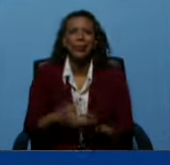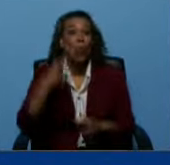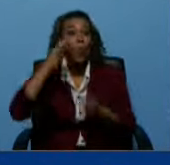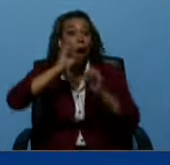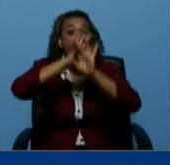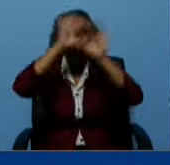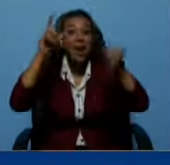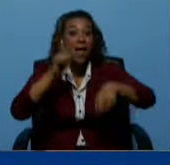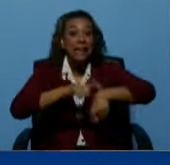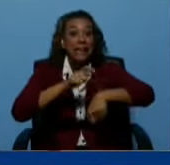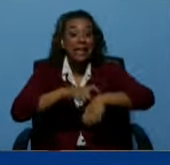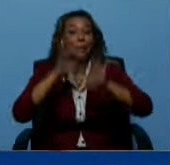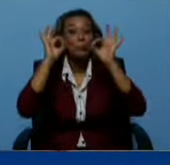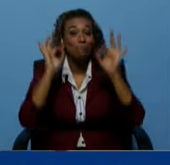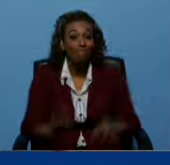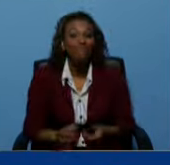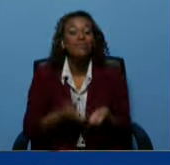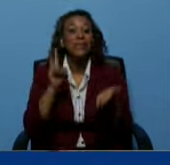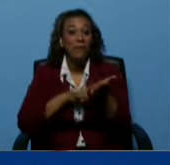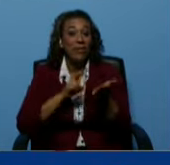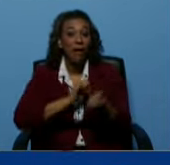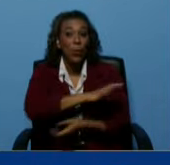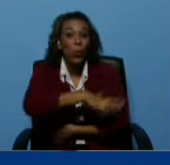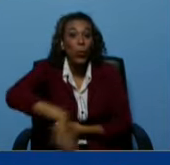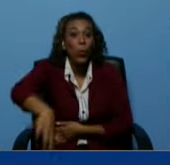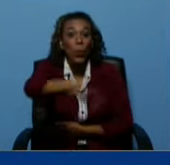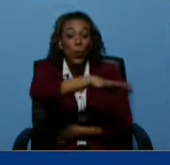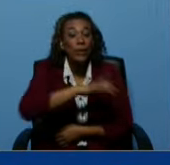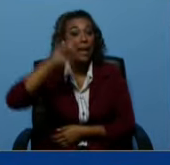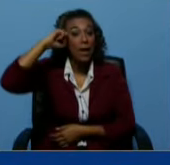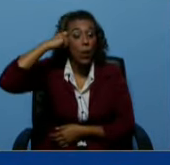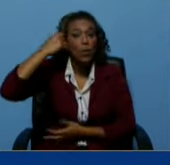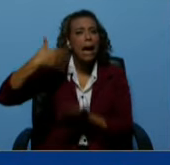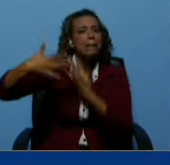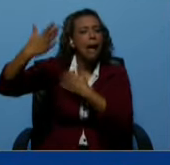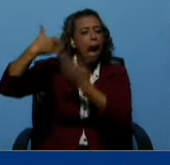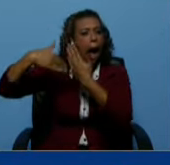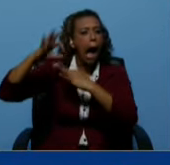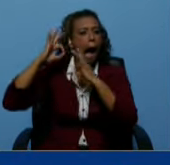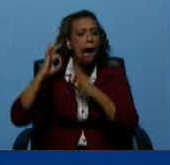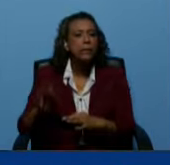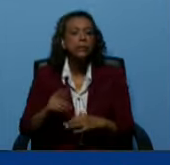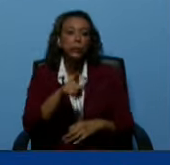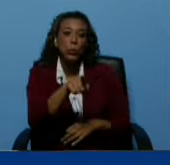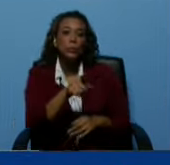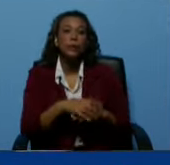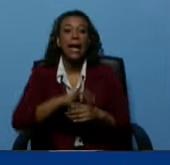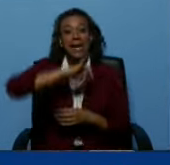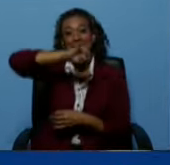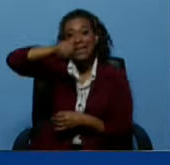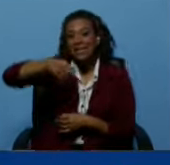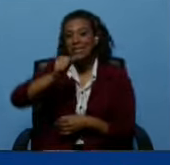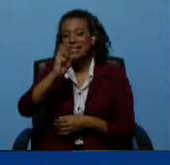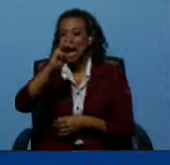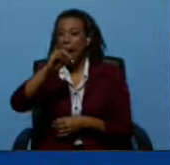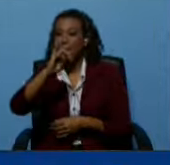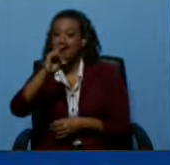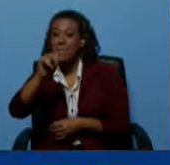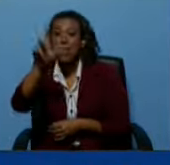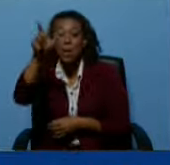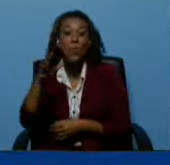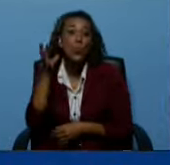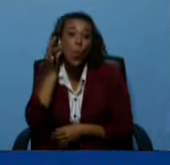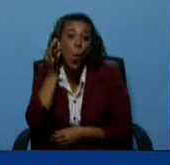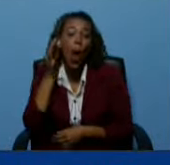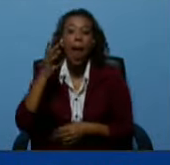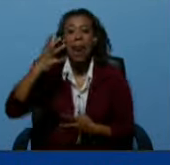milagro lo que está ocurriendo en el país. Y recordar, presidente, aquí tengo a Yasmín al lado mío. Yasmín, en